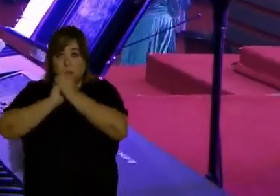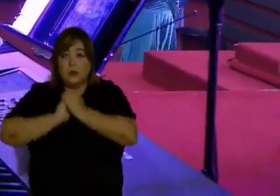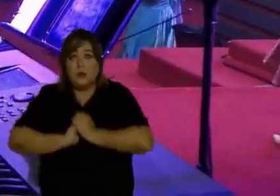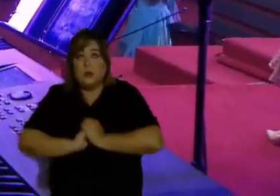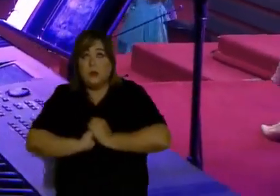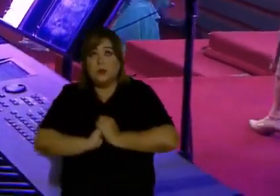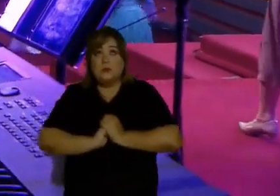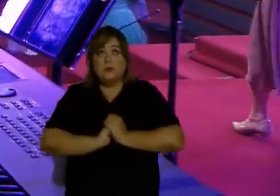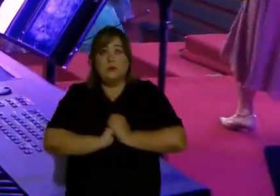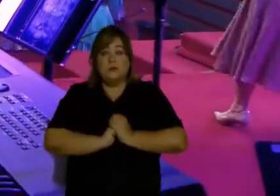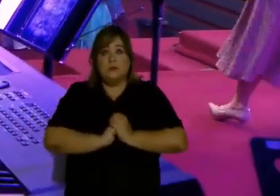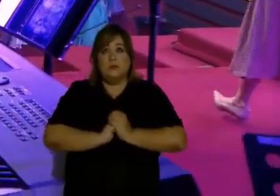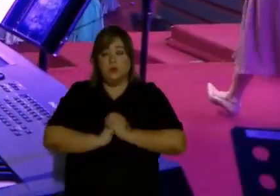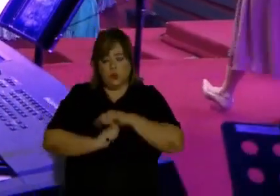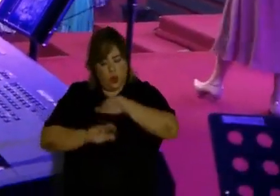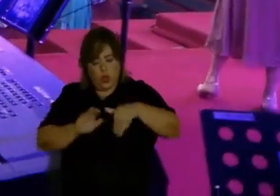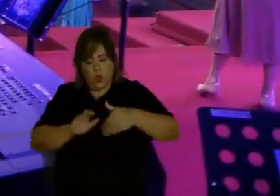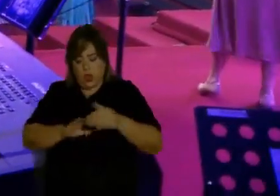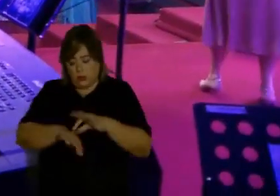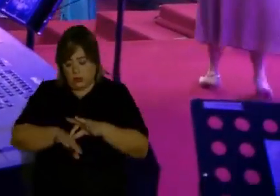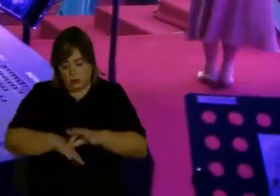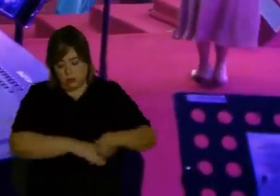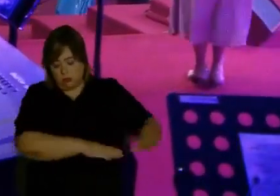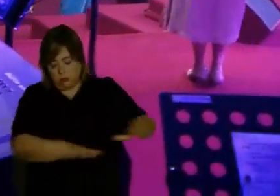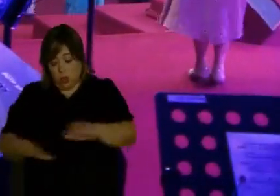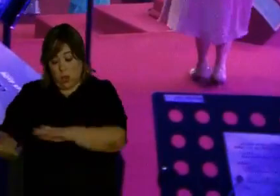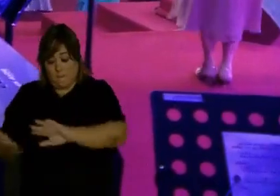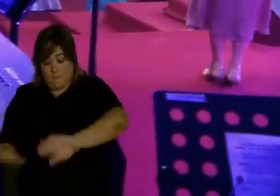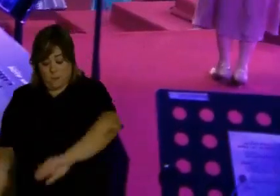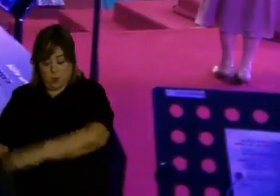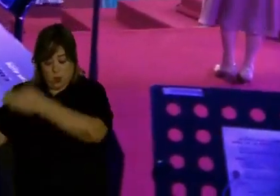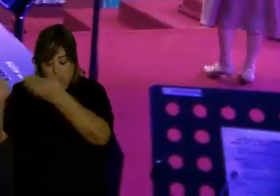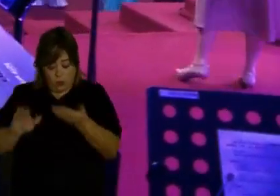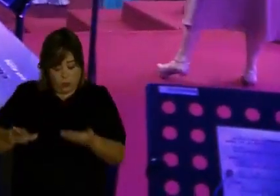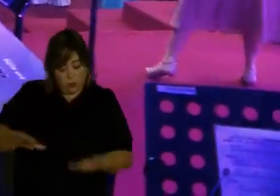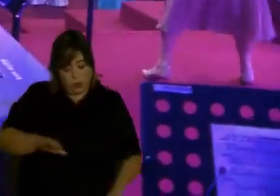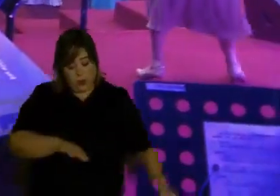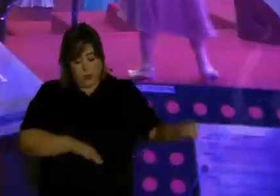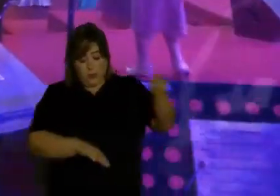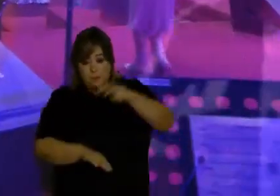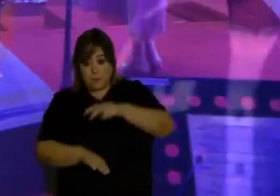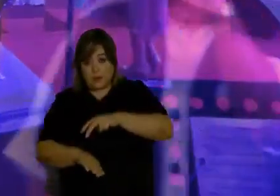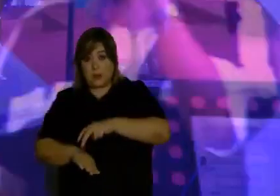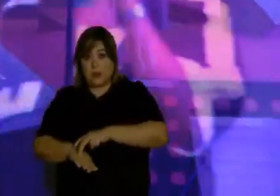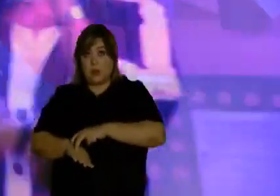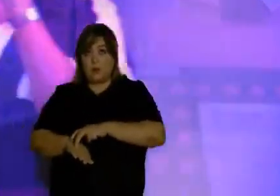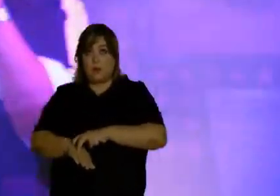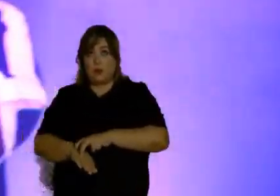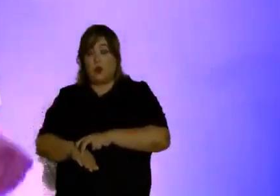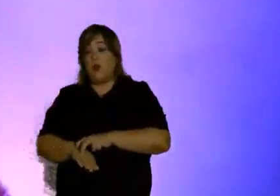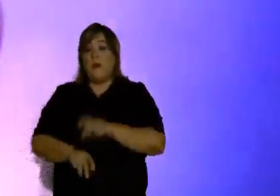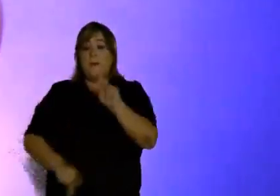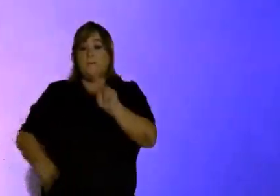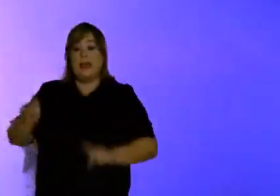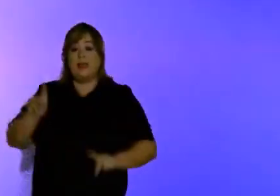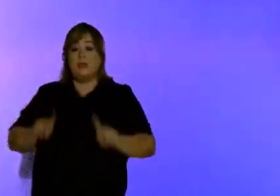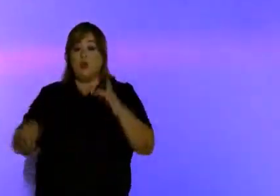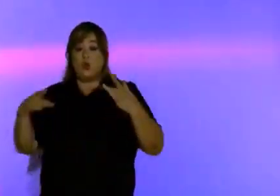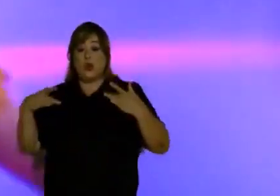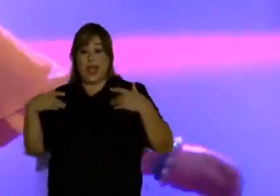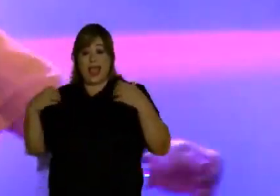la tierra tiene que adorar. Resucitan los muertos, sanan enfermos con tu